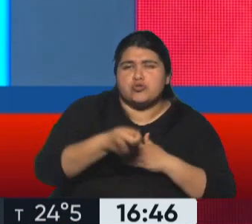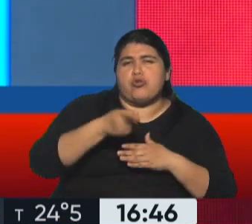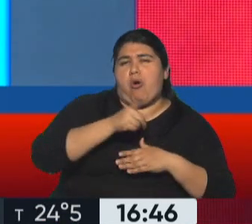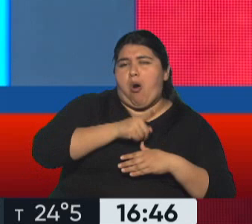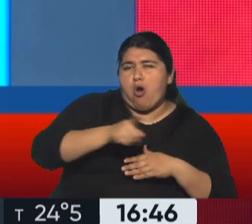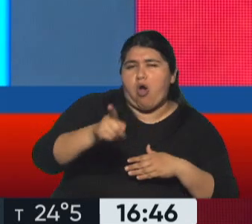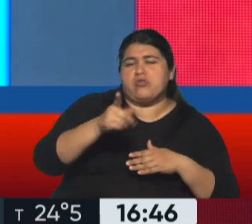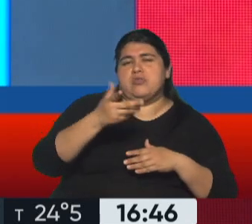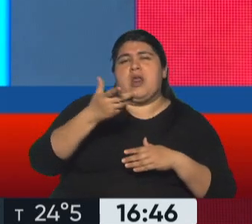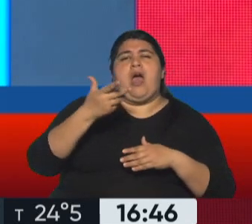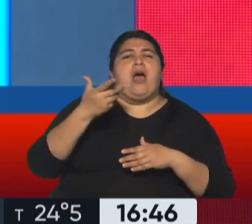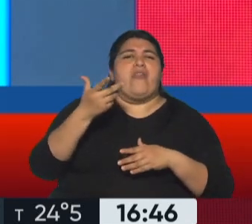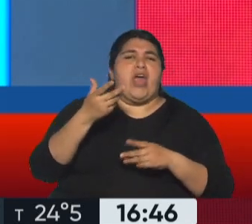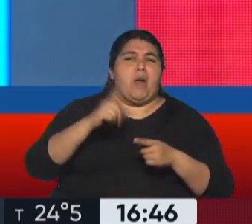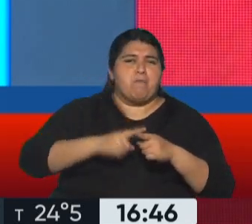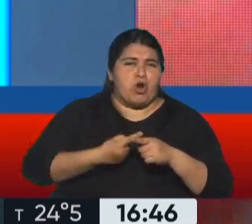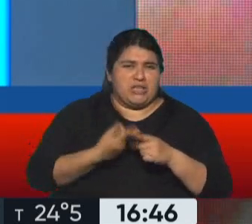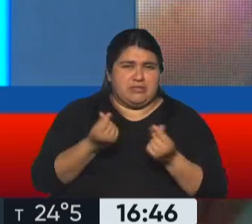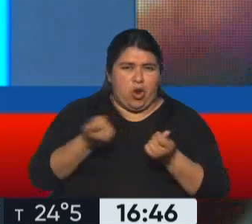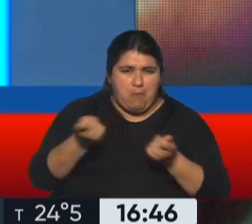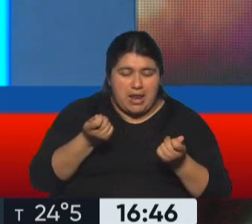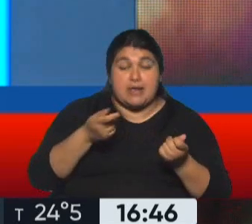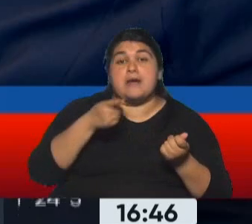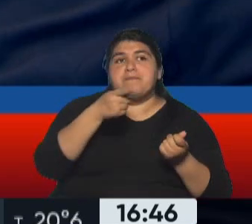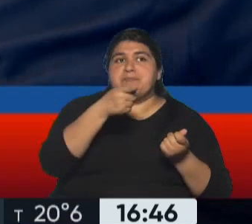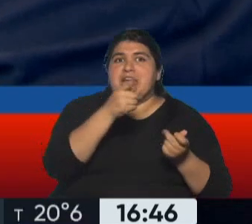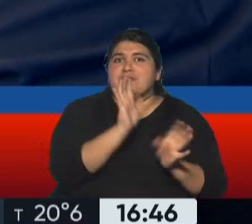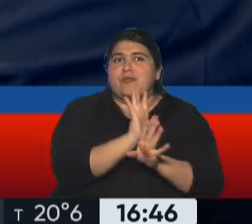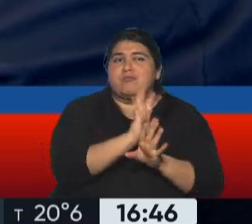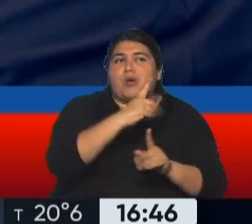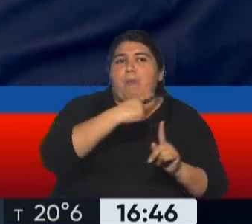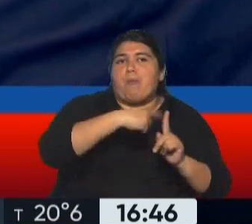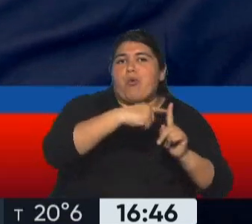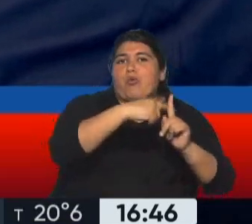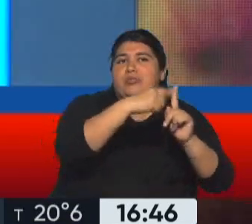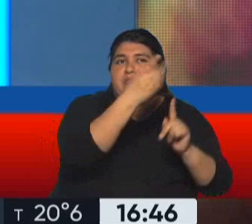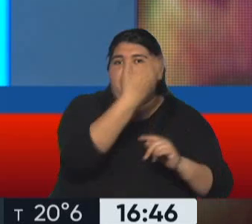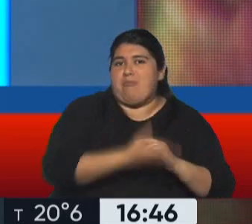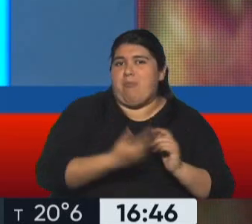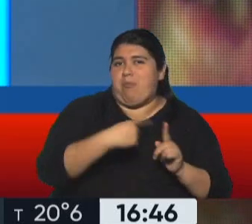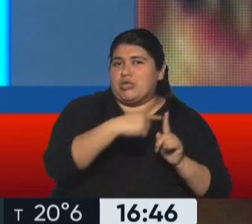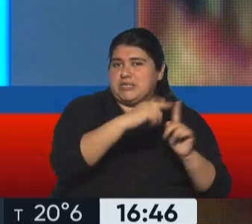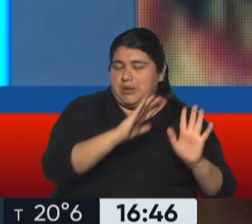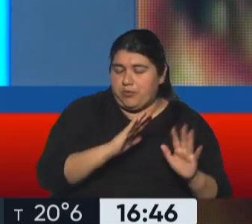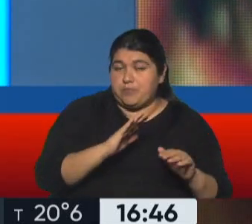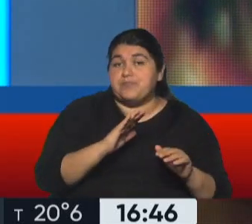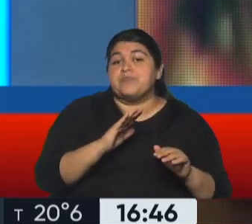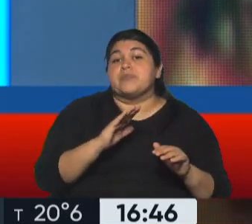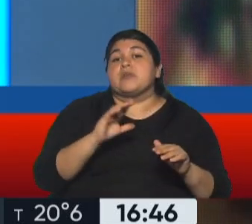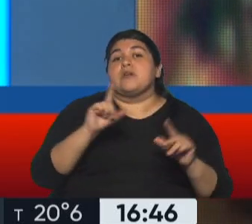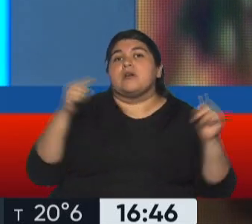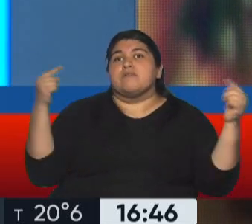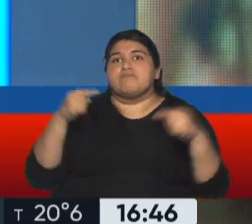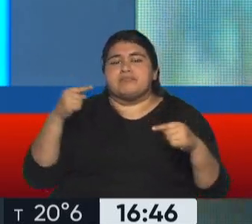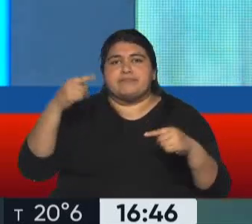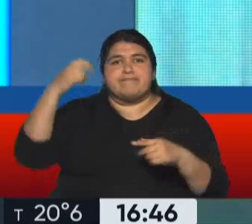parece que le da muy buenos réditos en cuanto a su popularidad. Una confrontación con el Parlamento,